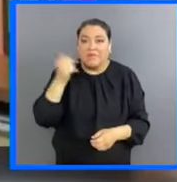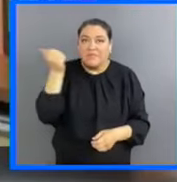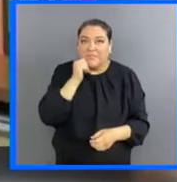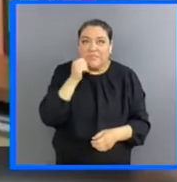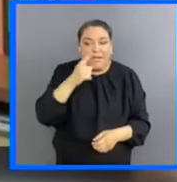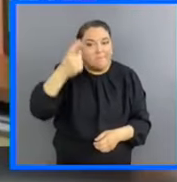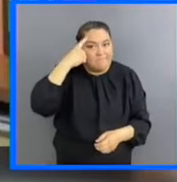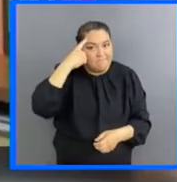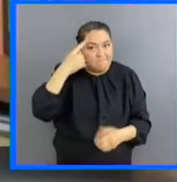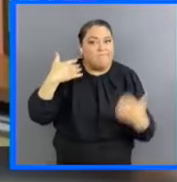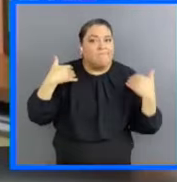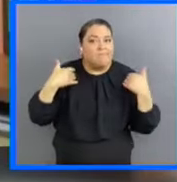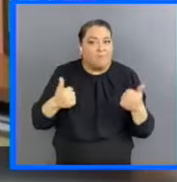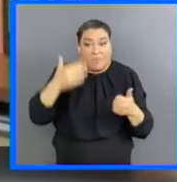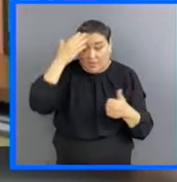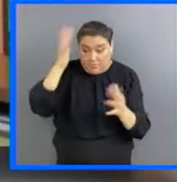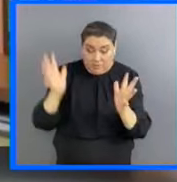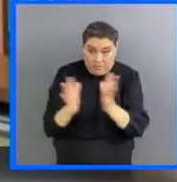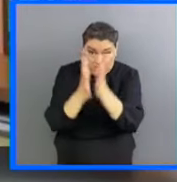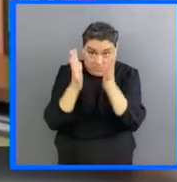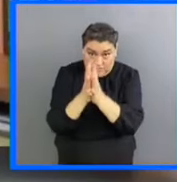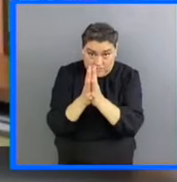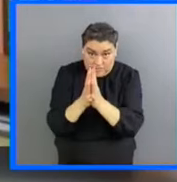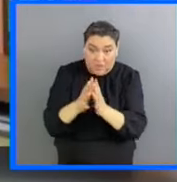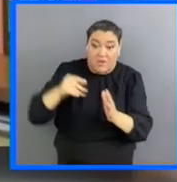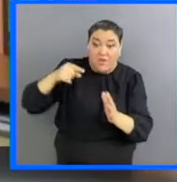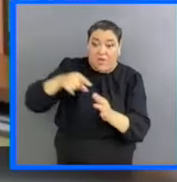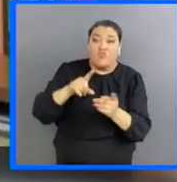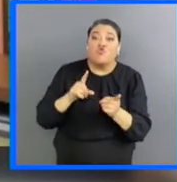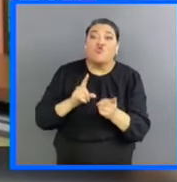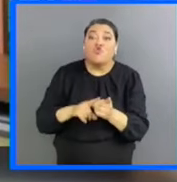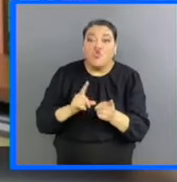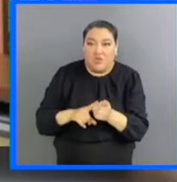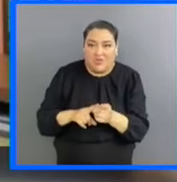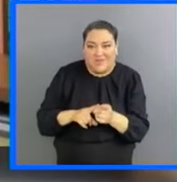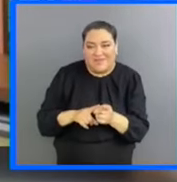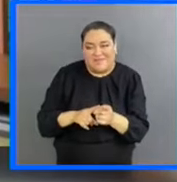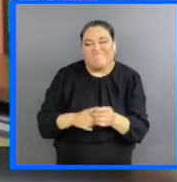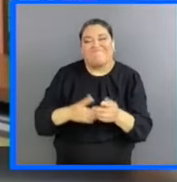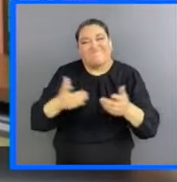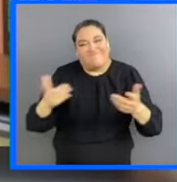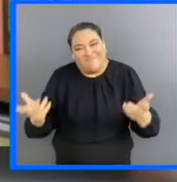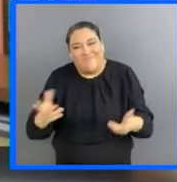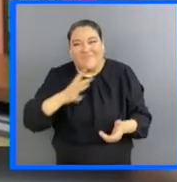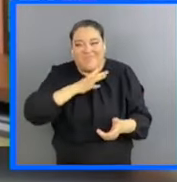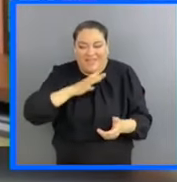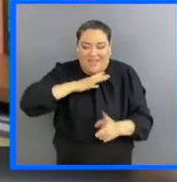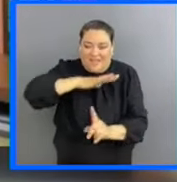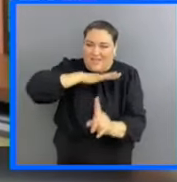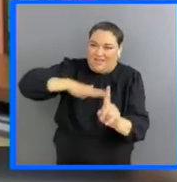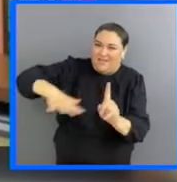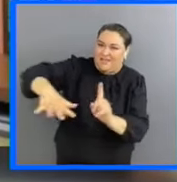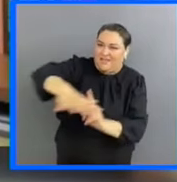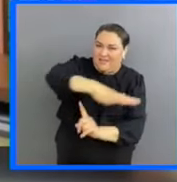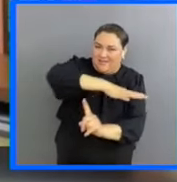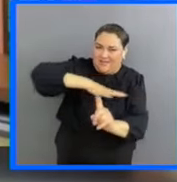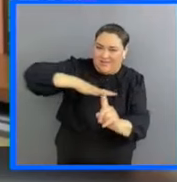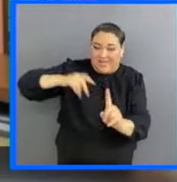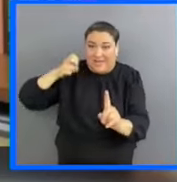la democracia no se desarrolla en el vacío, sino que se desarrolla en un contexto. Y ese